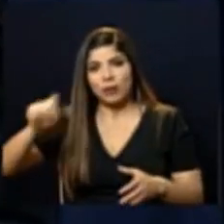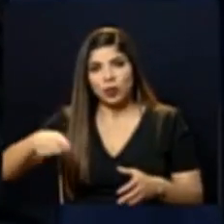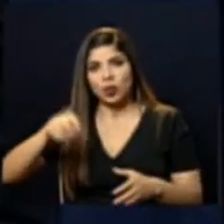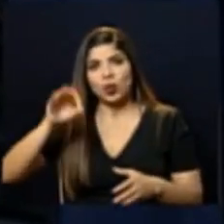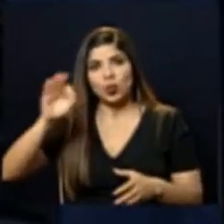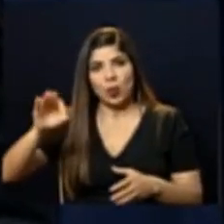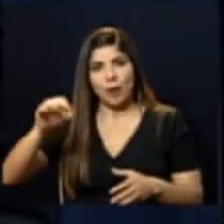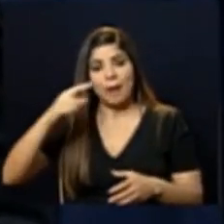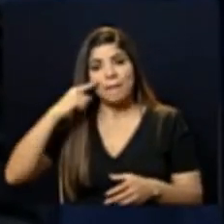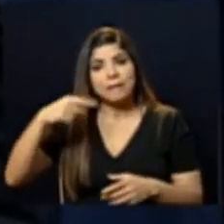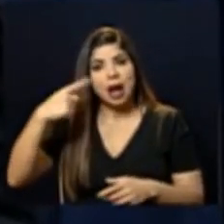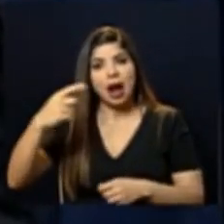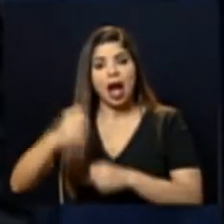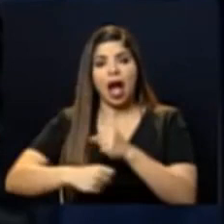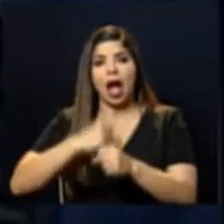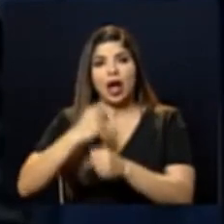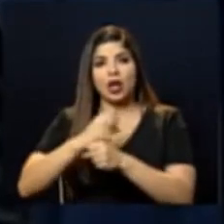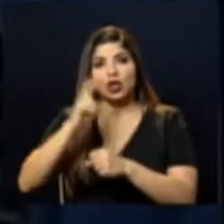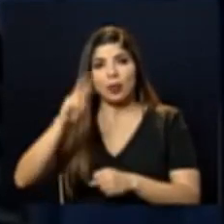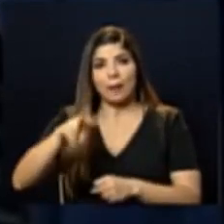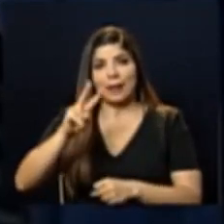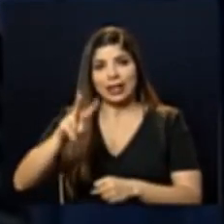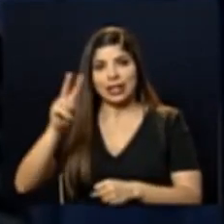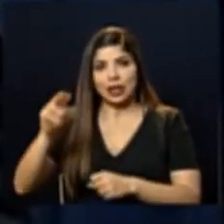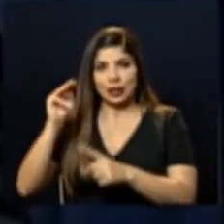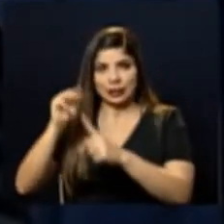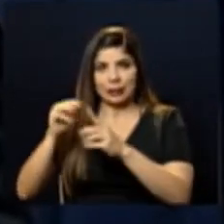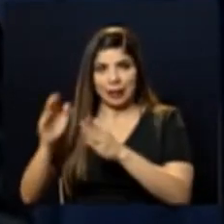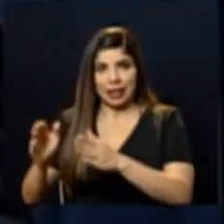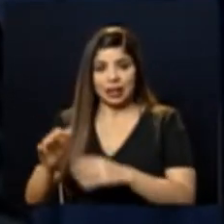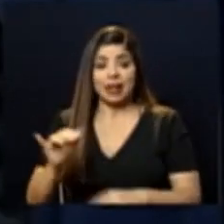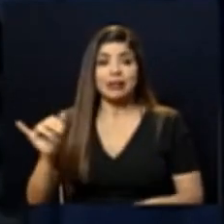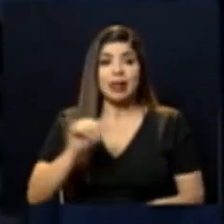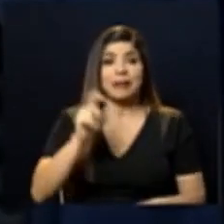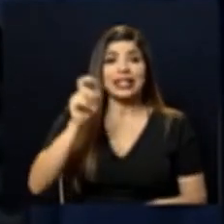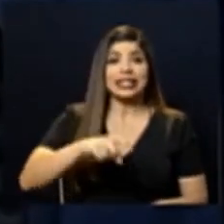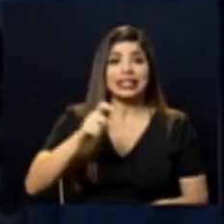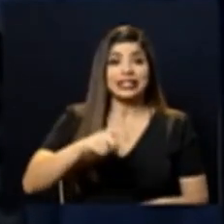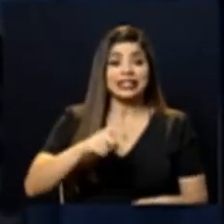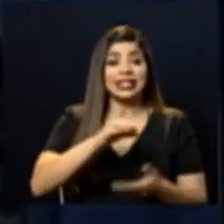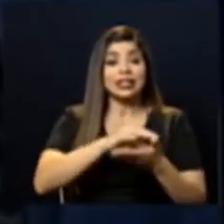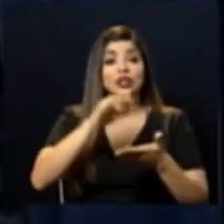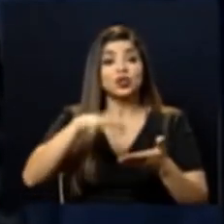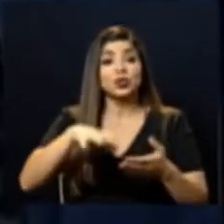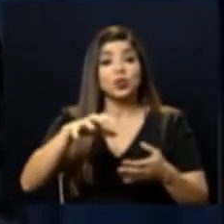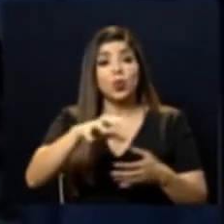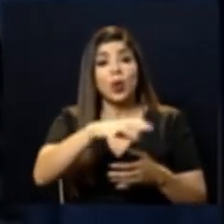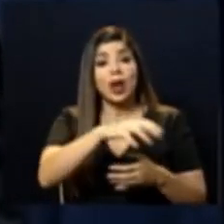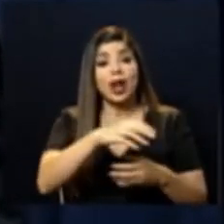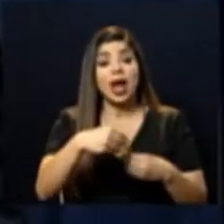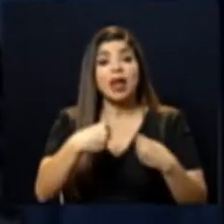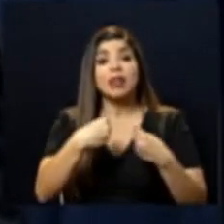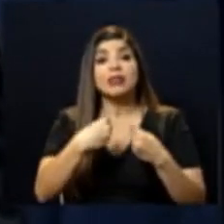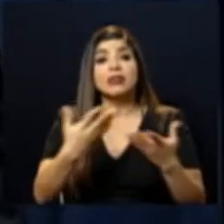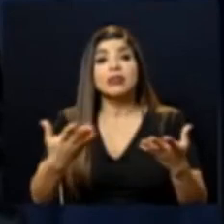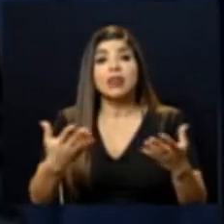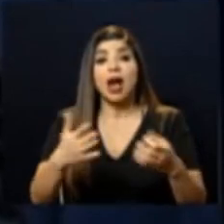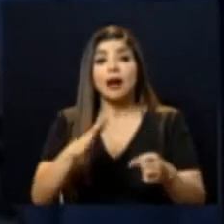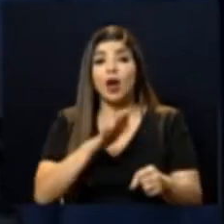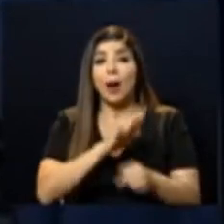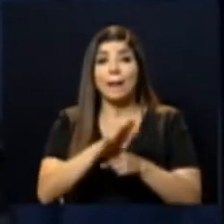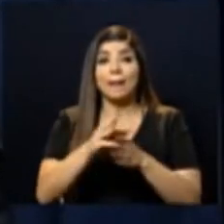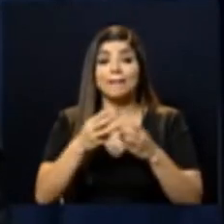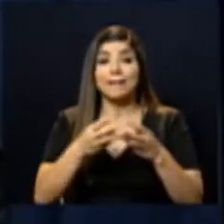89,9% en 2022. También elevar el número de escuelas que brindan la totalidad